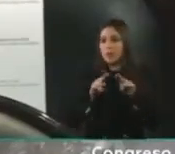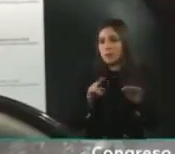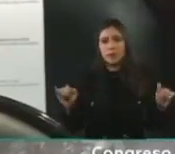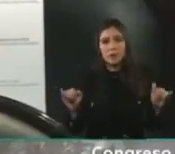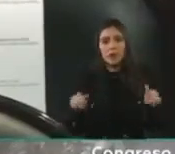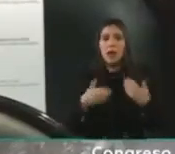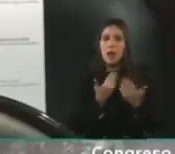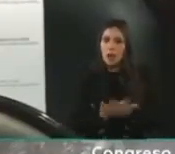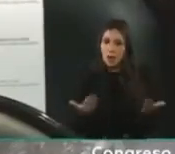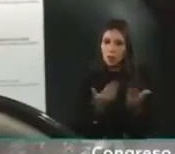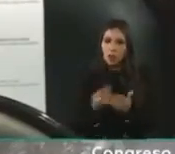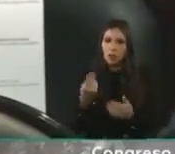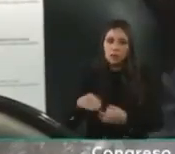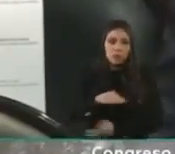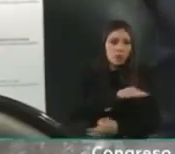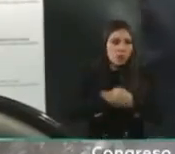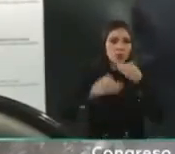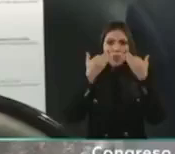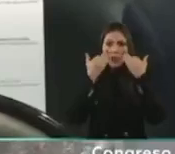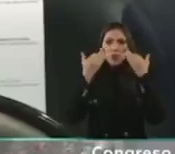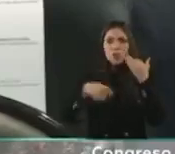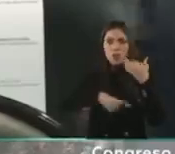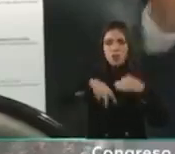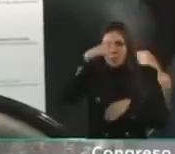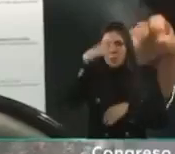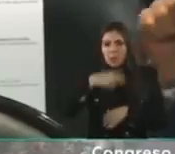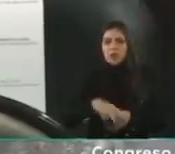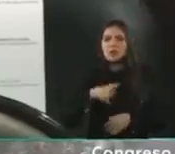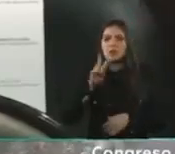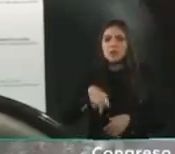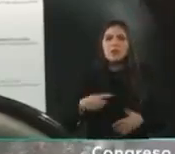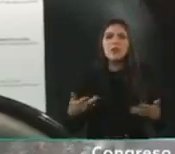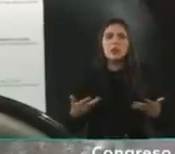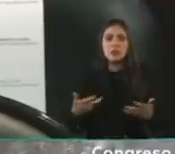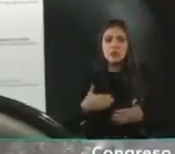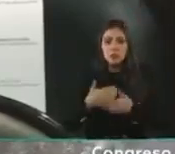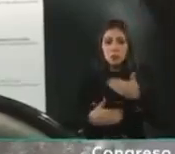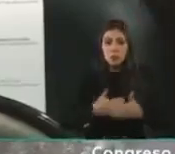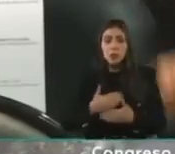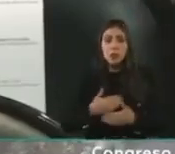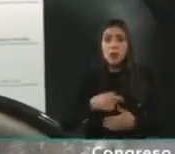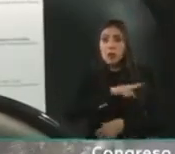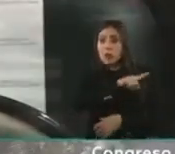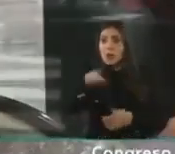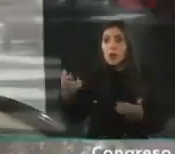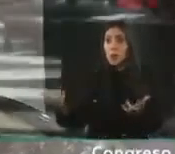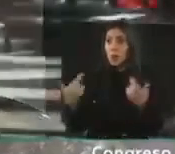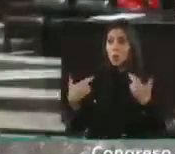demostrar de qué estamos hechos los mexicanos. Nadie nos va a regalar nada.